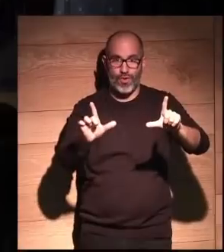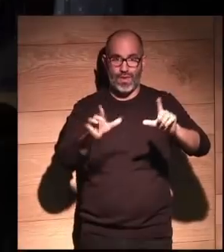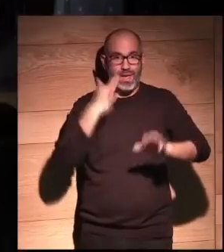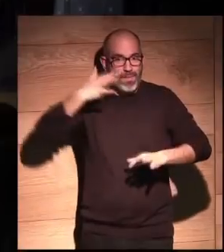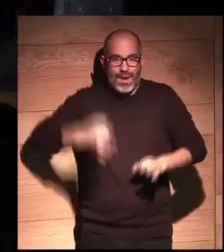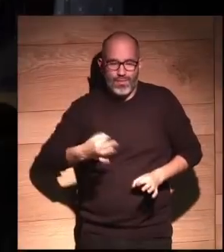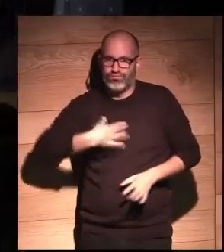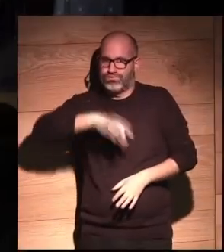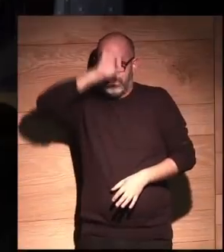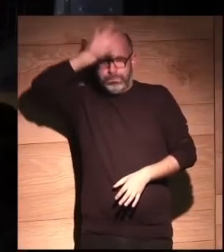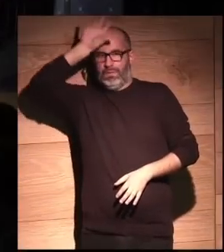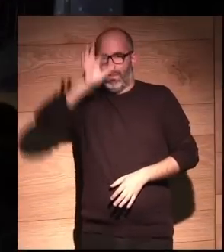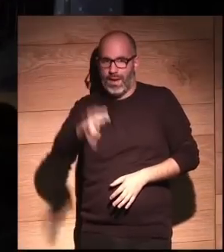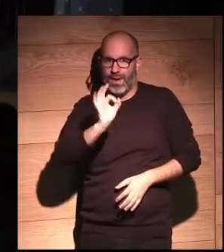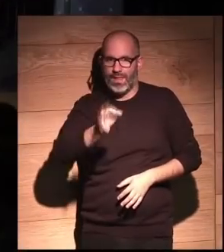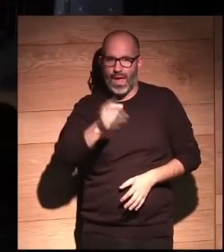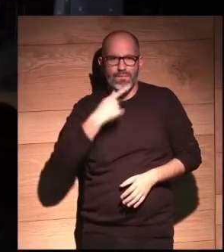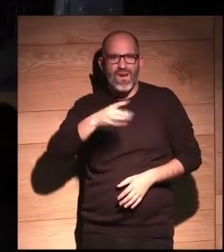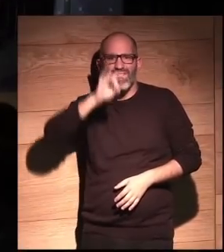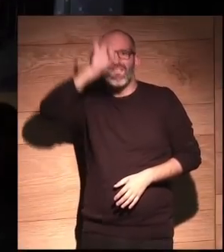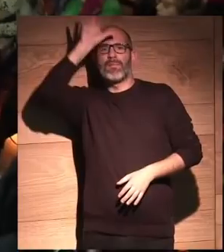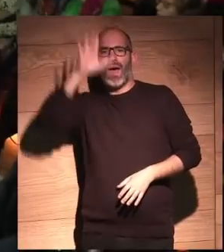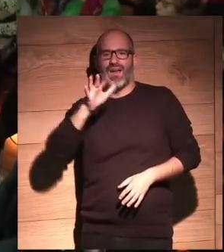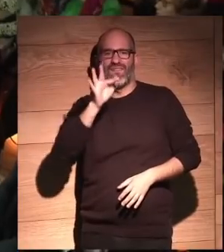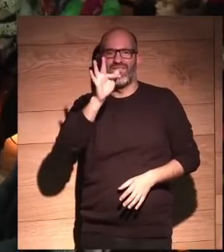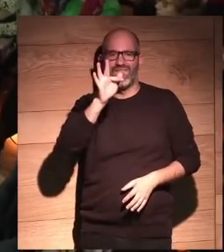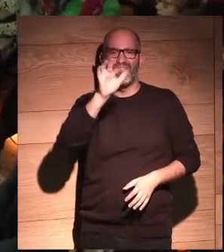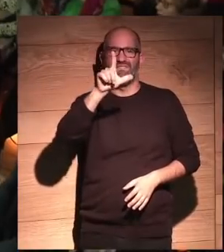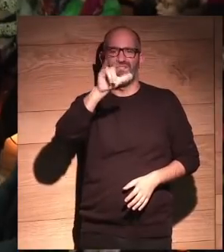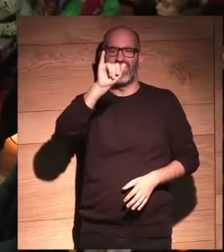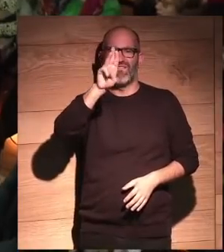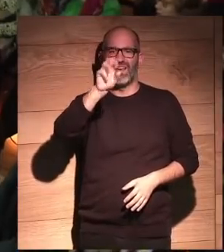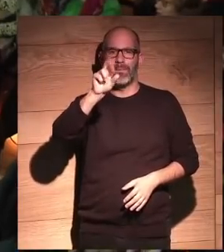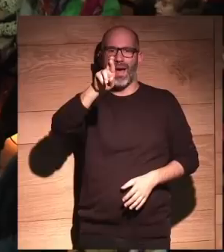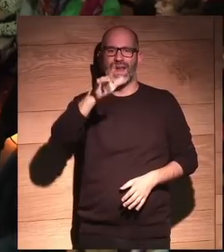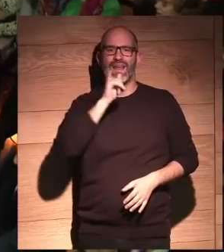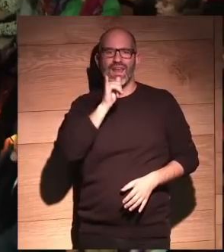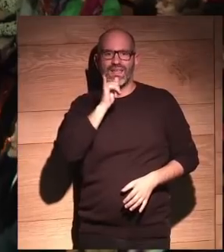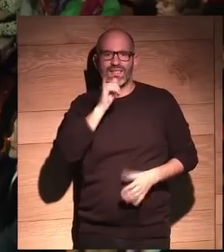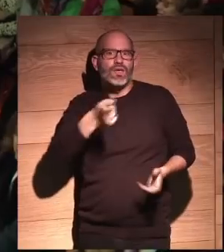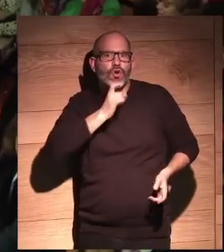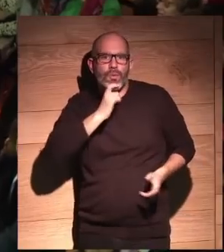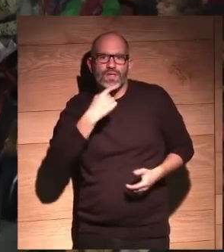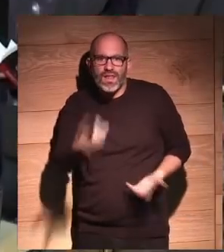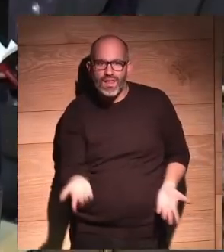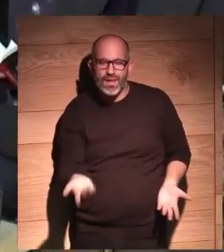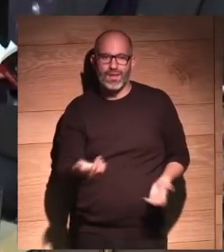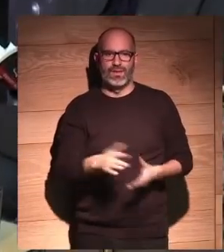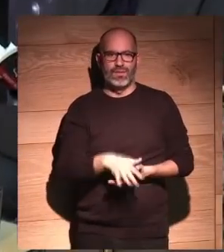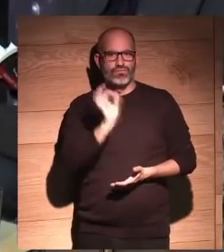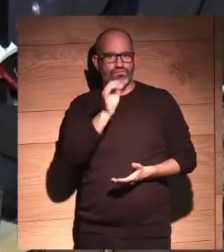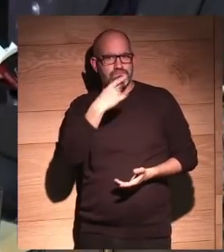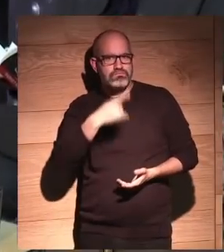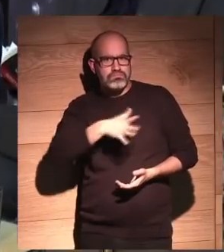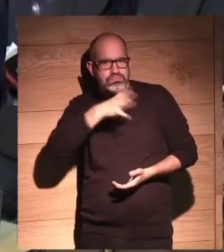Es que flipo contigo, de verdad, ¿eh? Me parece alucinante. ¿Cómo se decía flipar en latín? ¿Existía eso? Es latín en estado puro también. Flipar también, ¿no? Eres